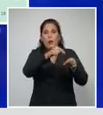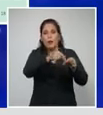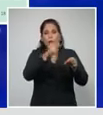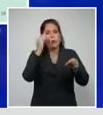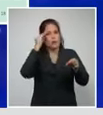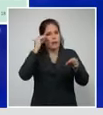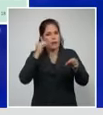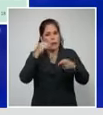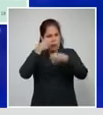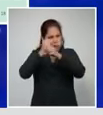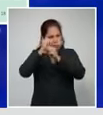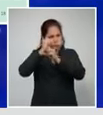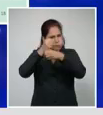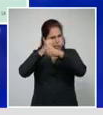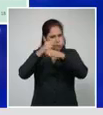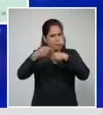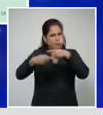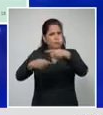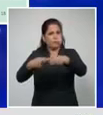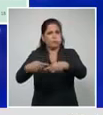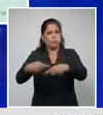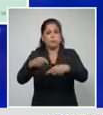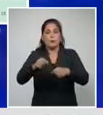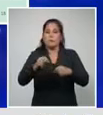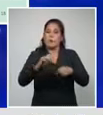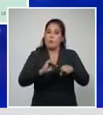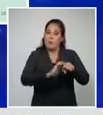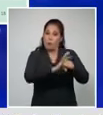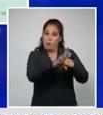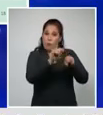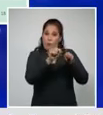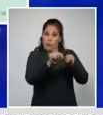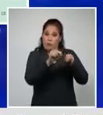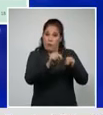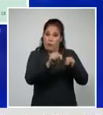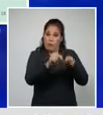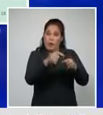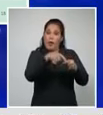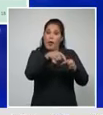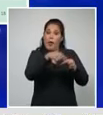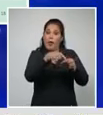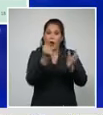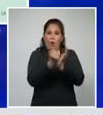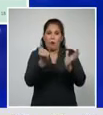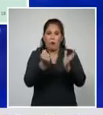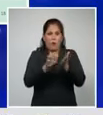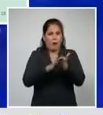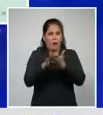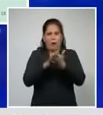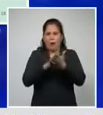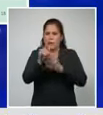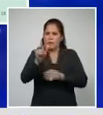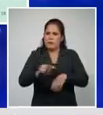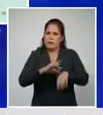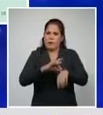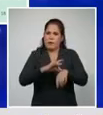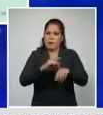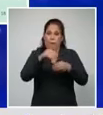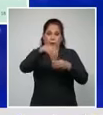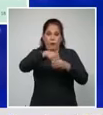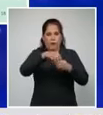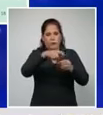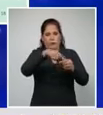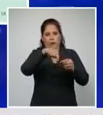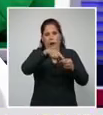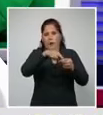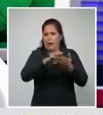procesado muestras de este territorio, pues no confirma ningún caso autóctono, que